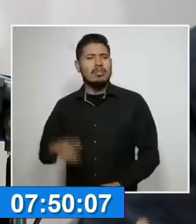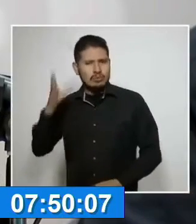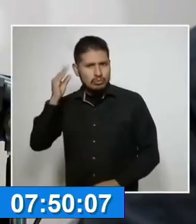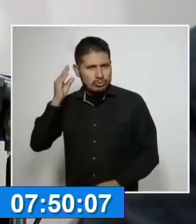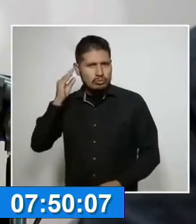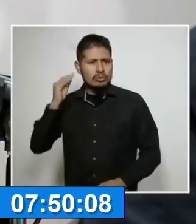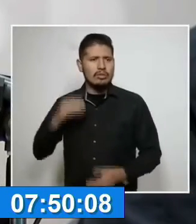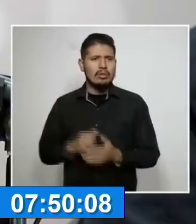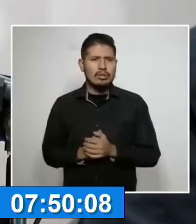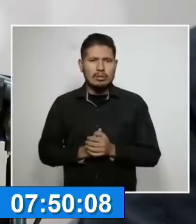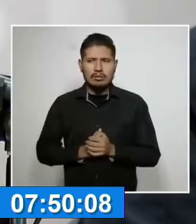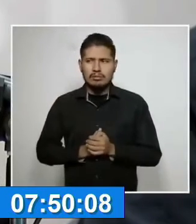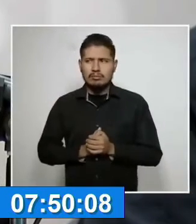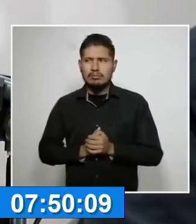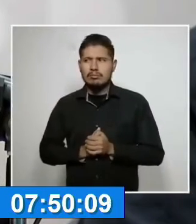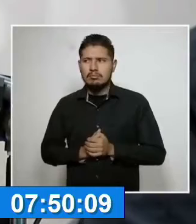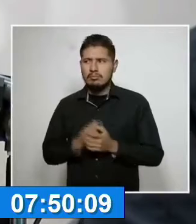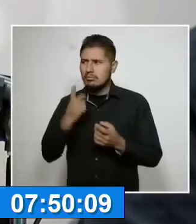escuchar lo que